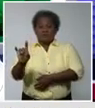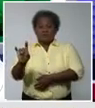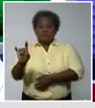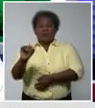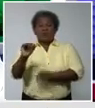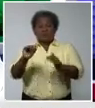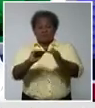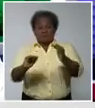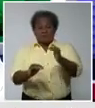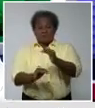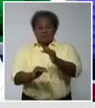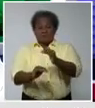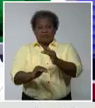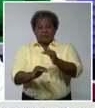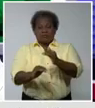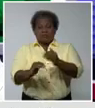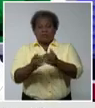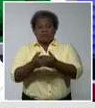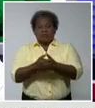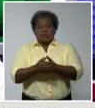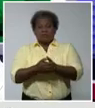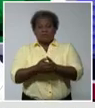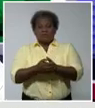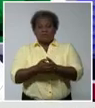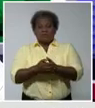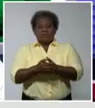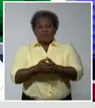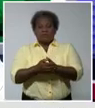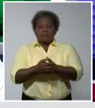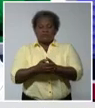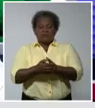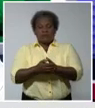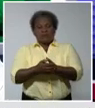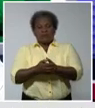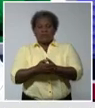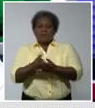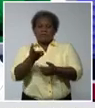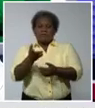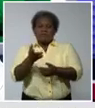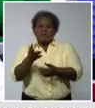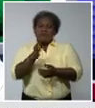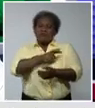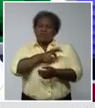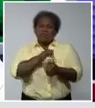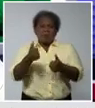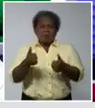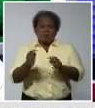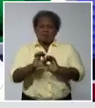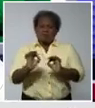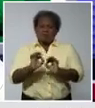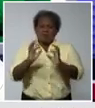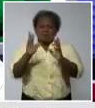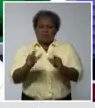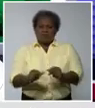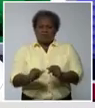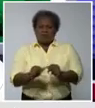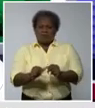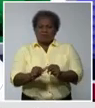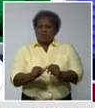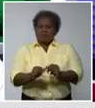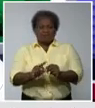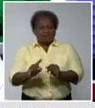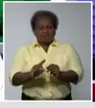inferior, pero no trabajamos para tener ni siquiera esa tasa. Por lo